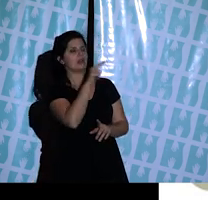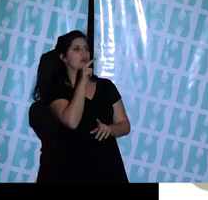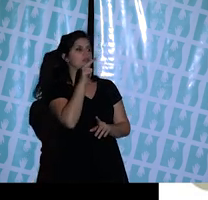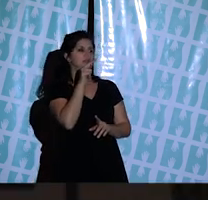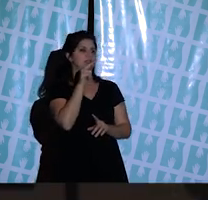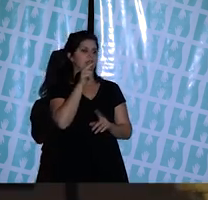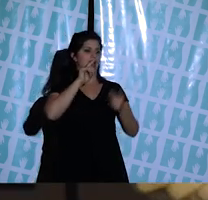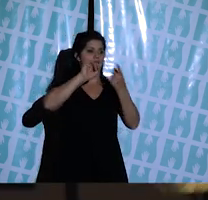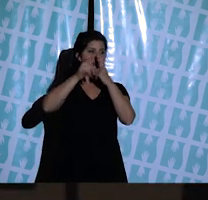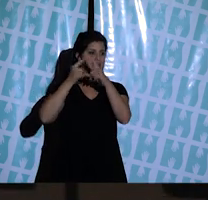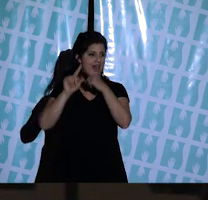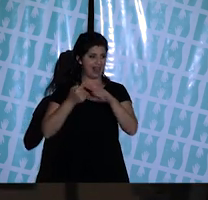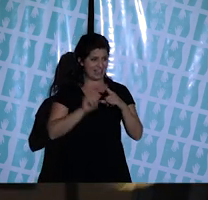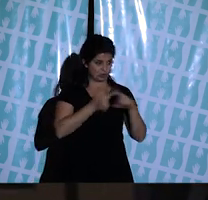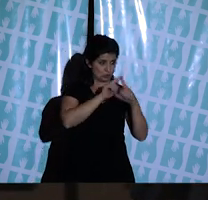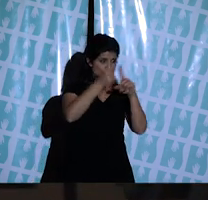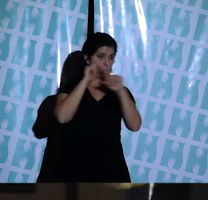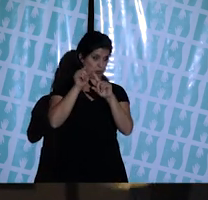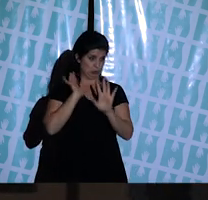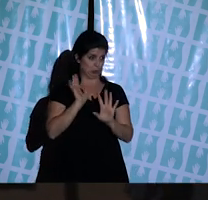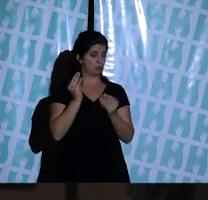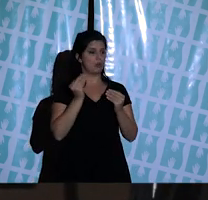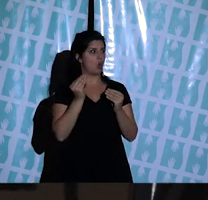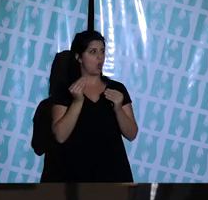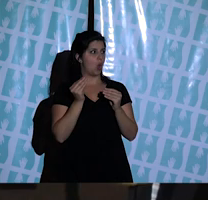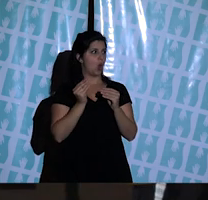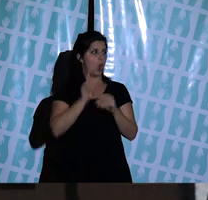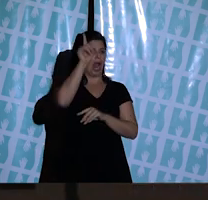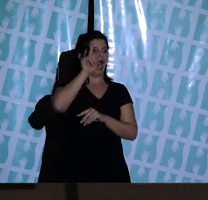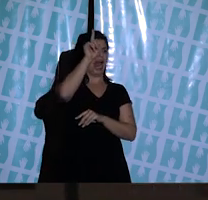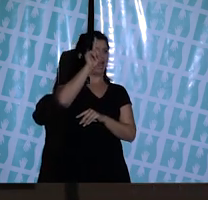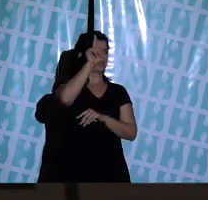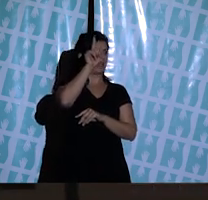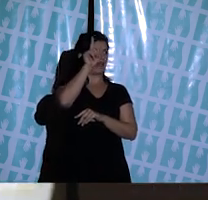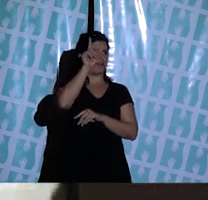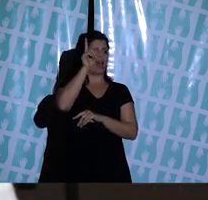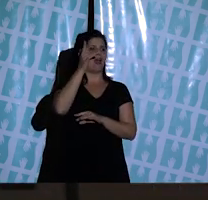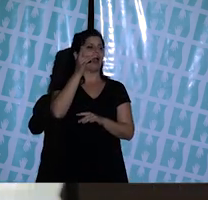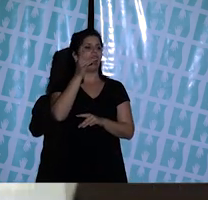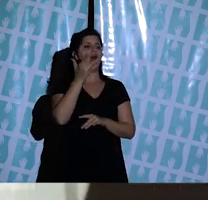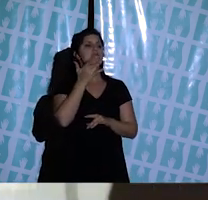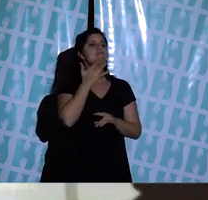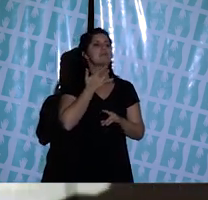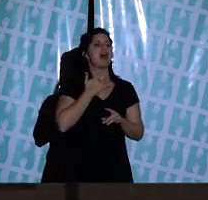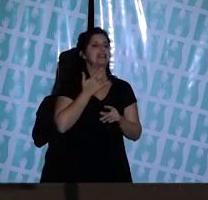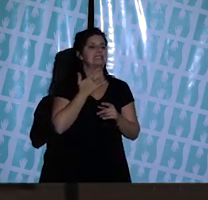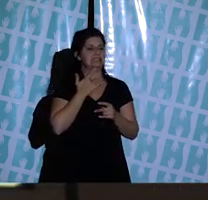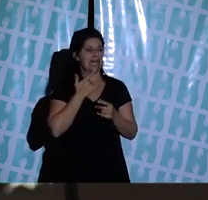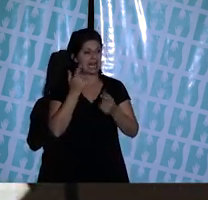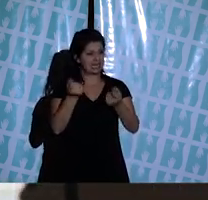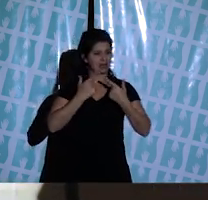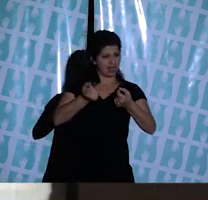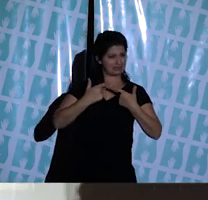adicción en todos estos fenómenos que les conté. Acá arriba está el placer o la activación, algo que te active, o el